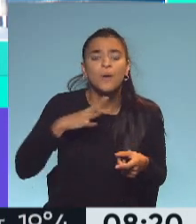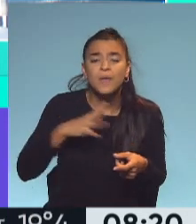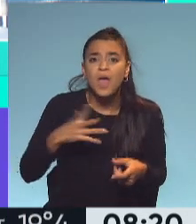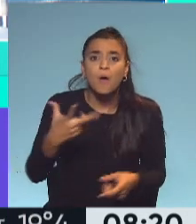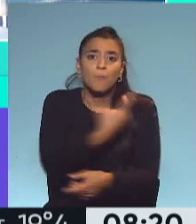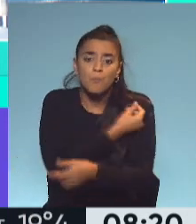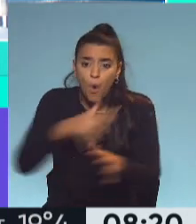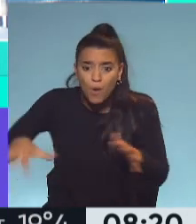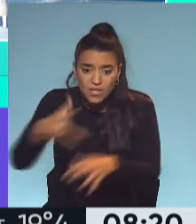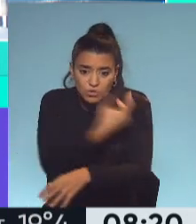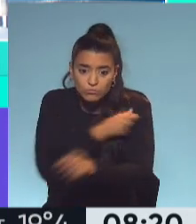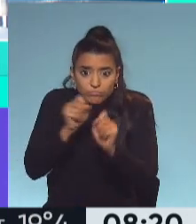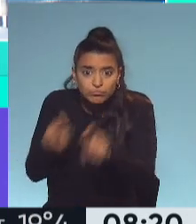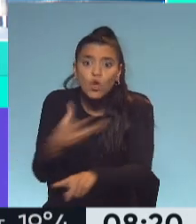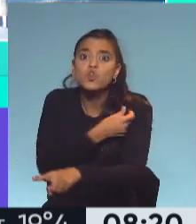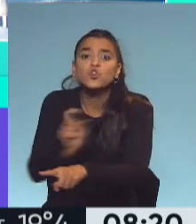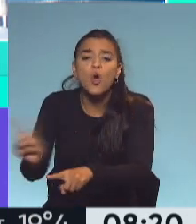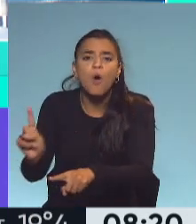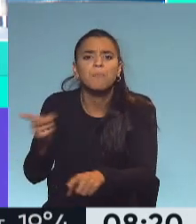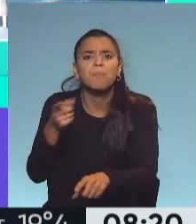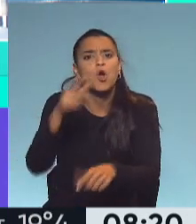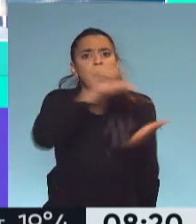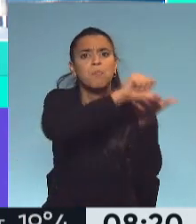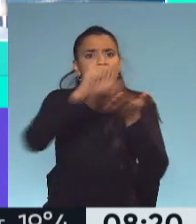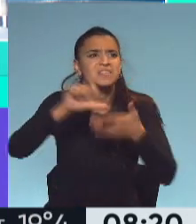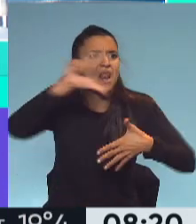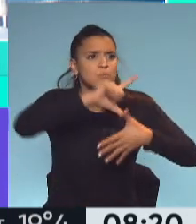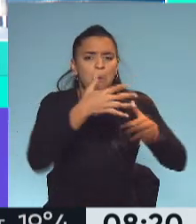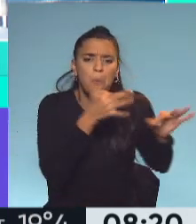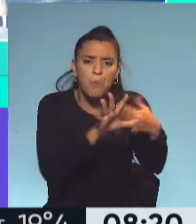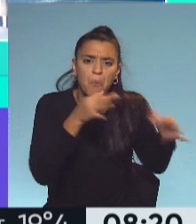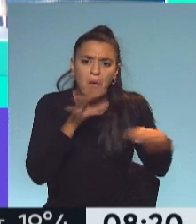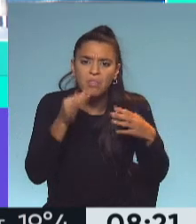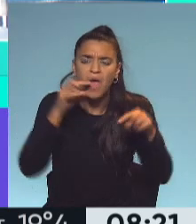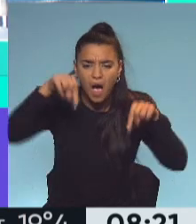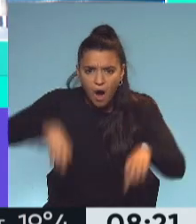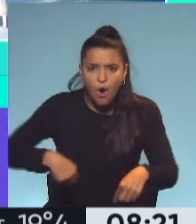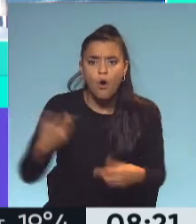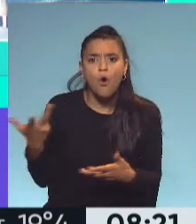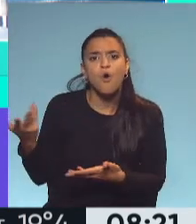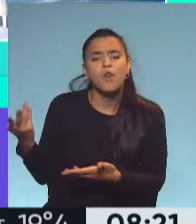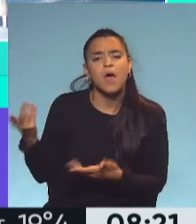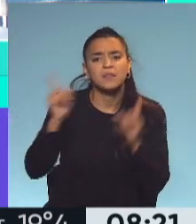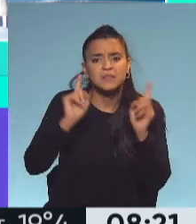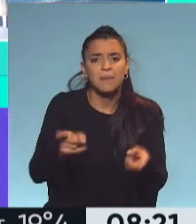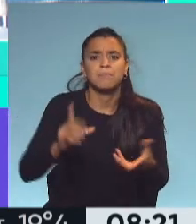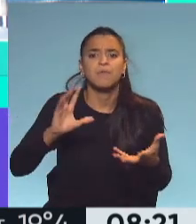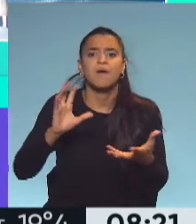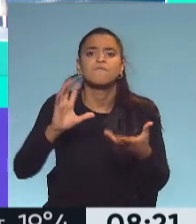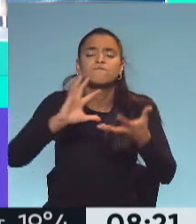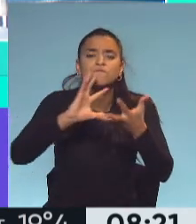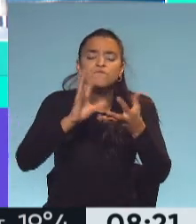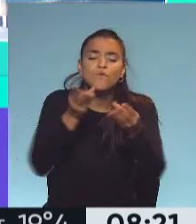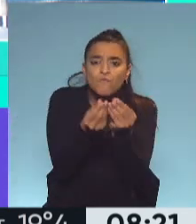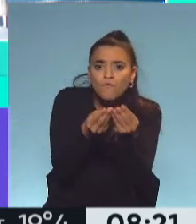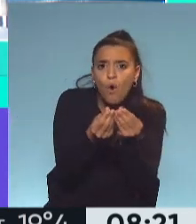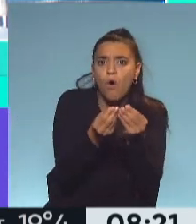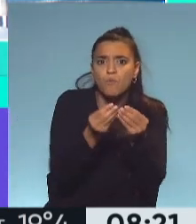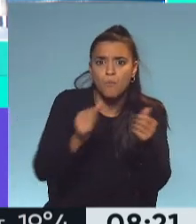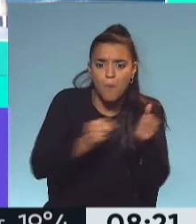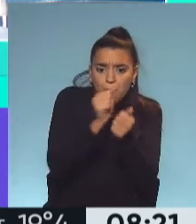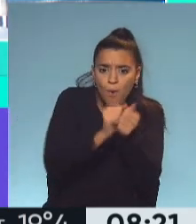su población y venden a muchos países de Latinoamérica. Incluso ahora nos van a compartir la fórmula para que podamos producir